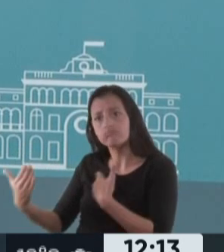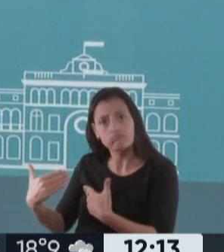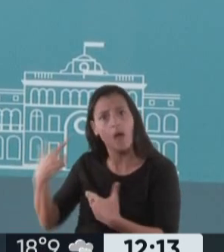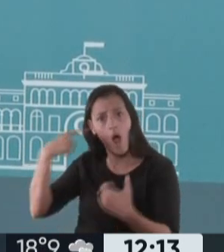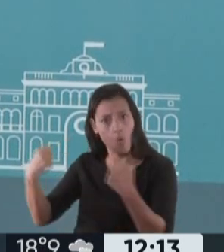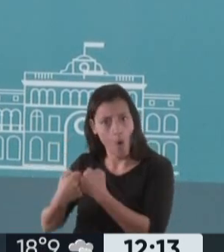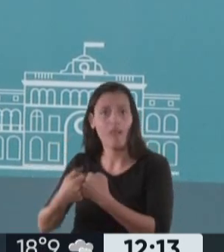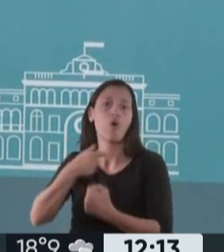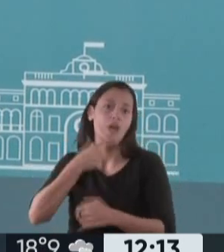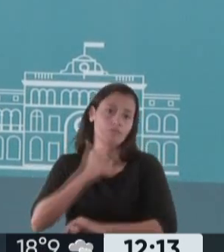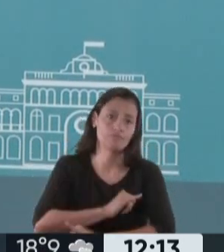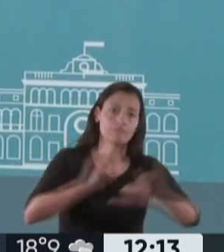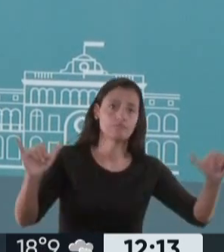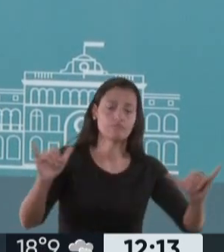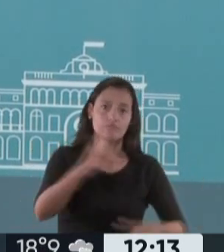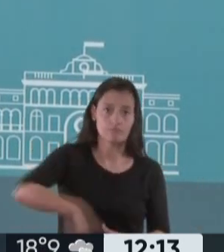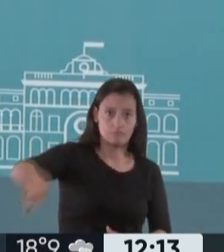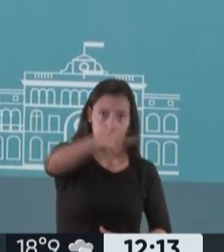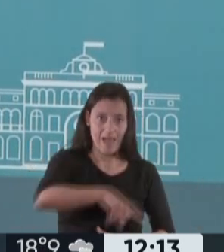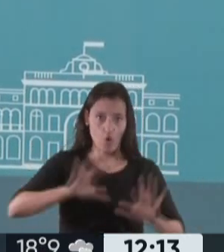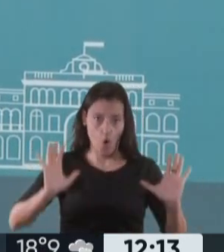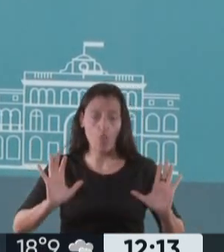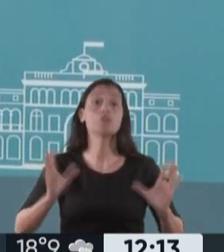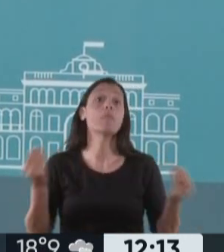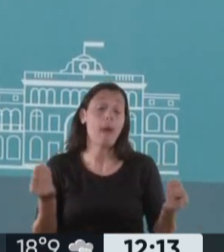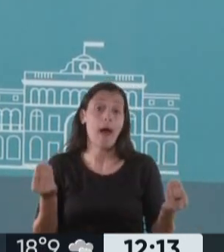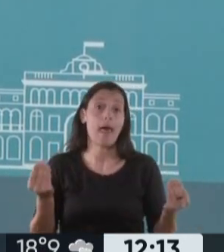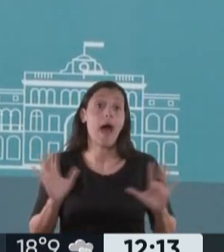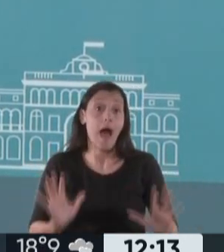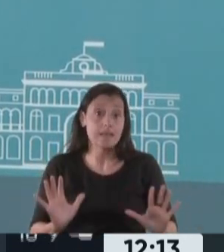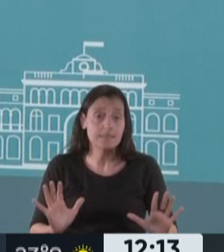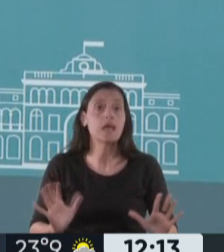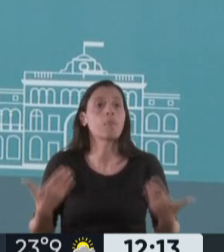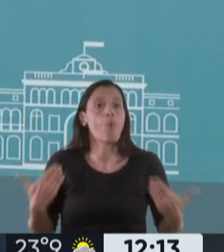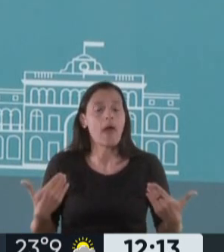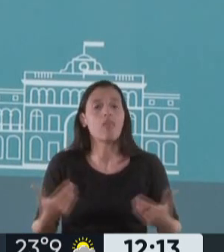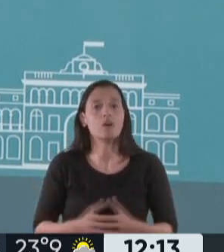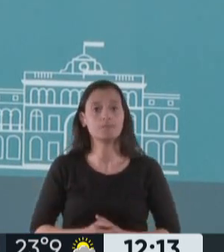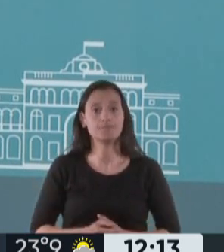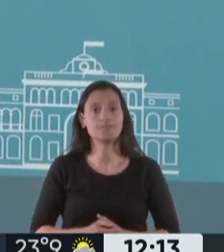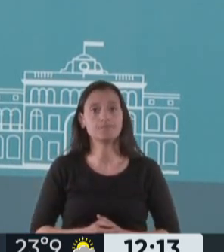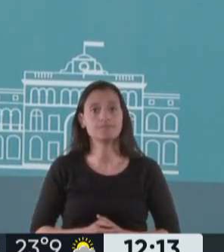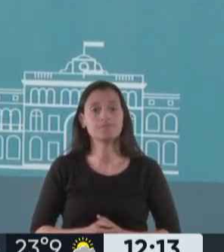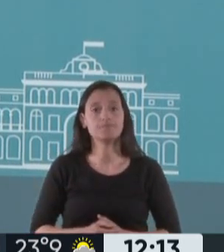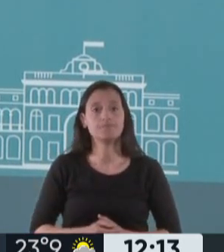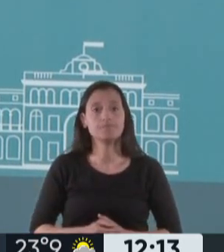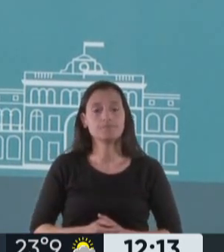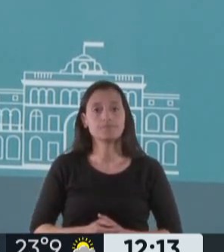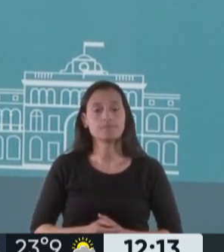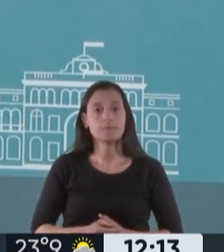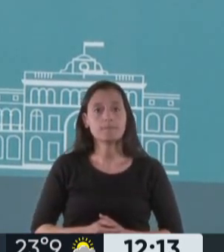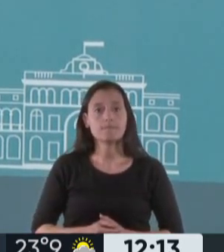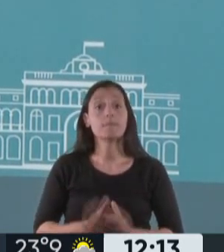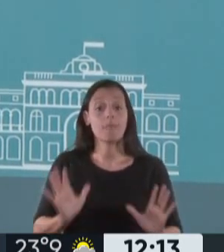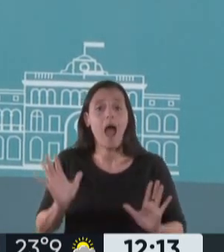esto lo quería acordar, lo quería decir, para poder darle el uso de la palabra